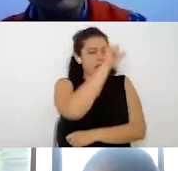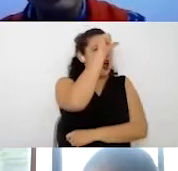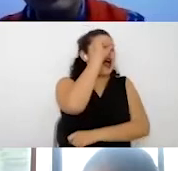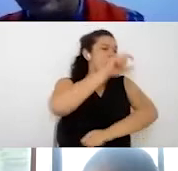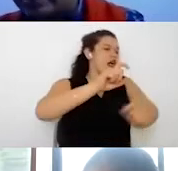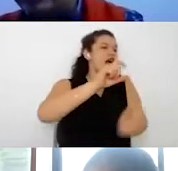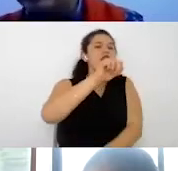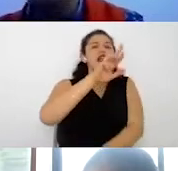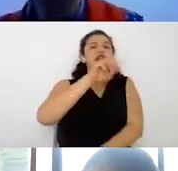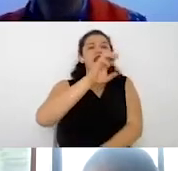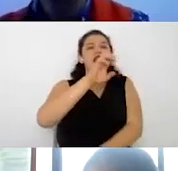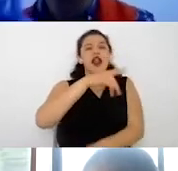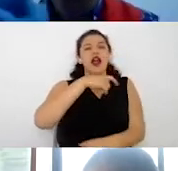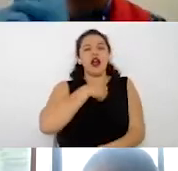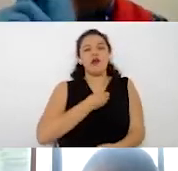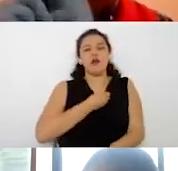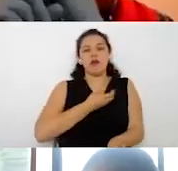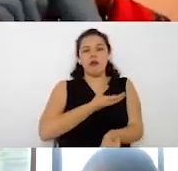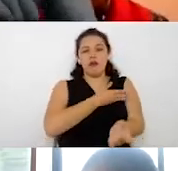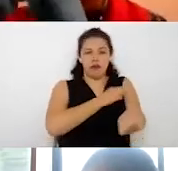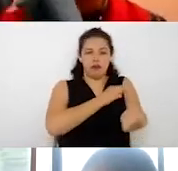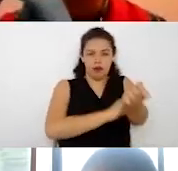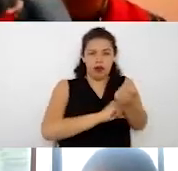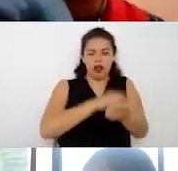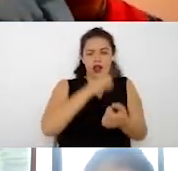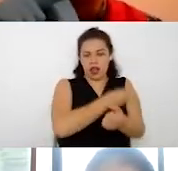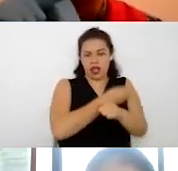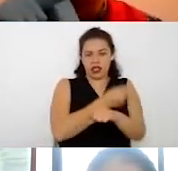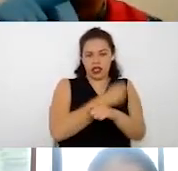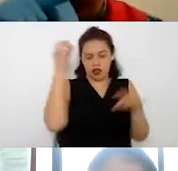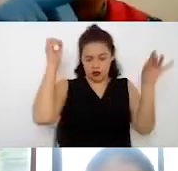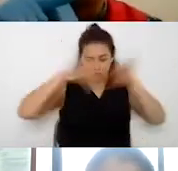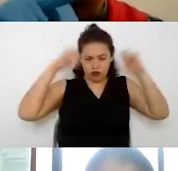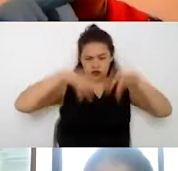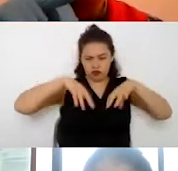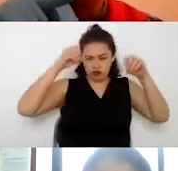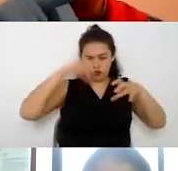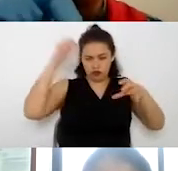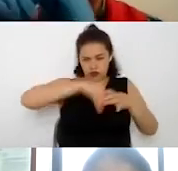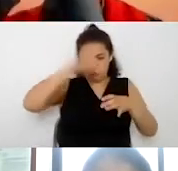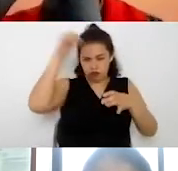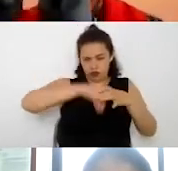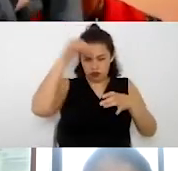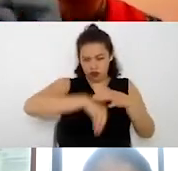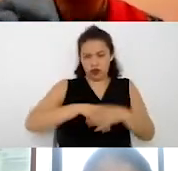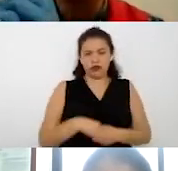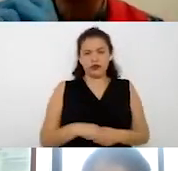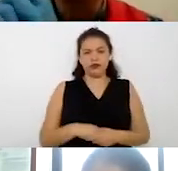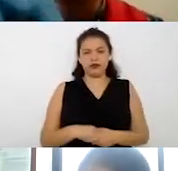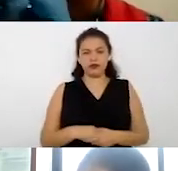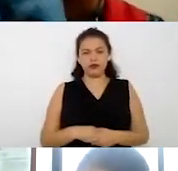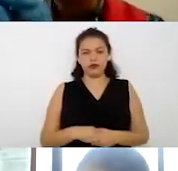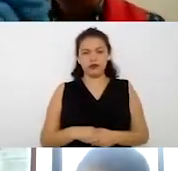arterial, la sangre, para comenzar, va a salir a chorros, ¿ok?